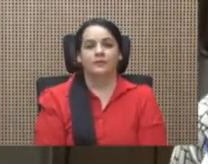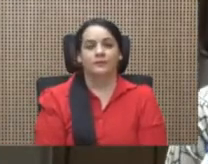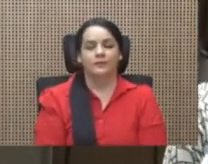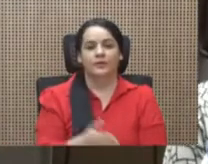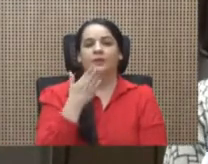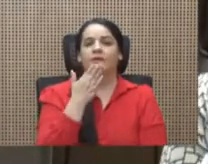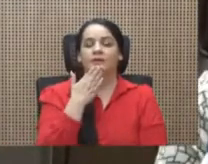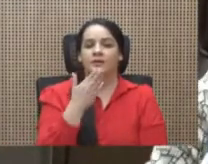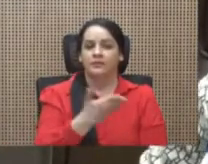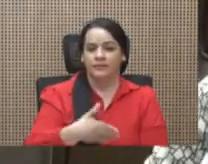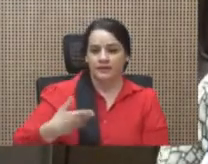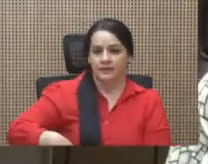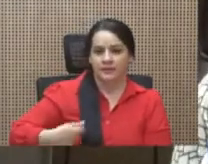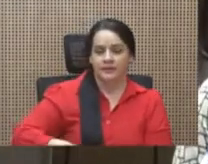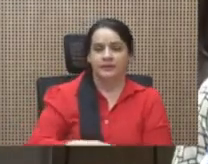Muchas gracias, presidente.